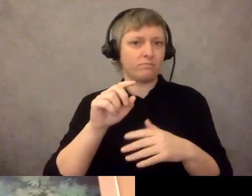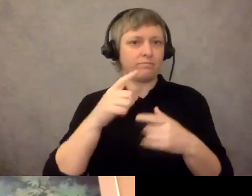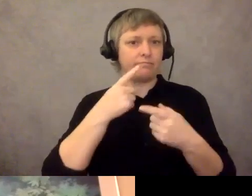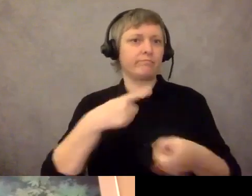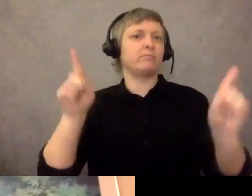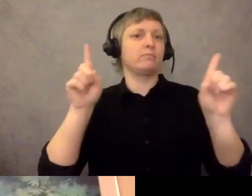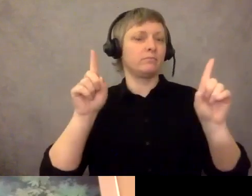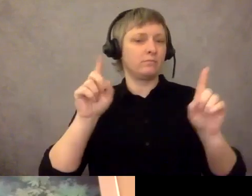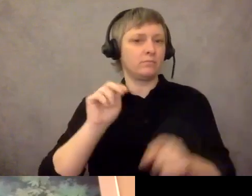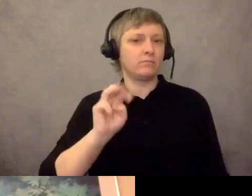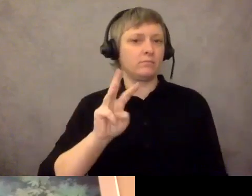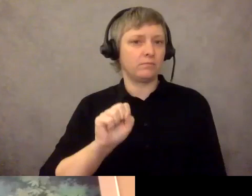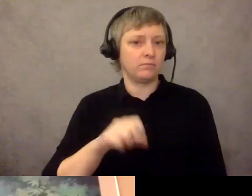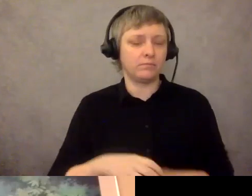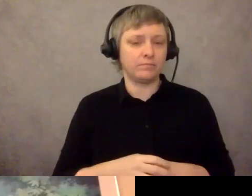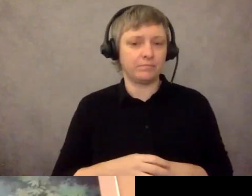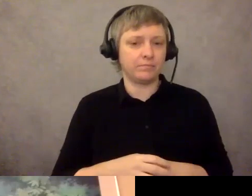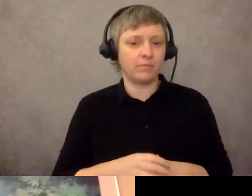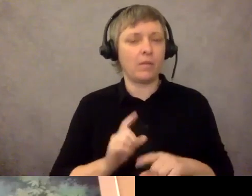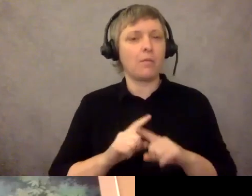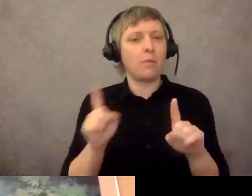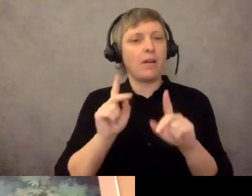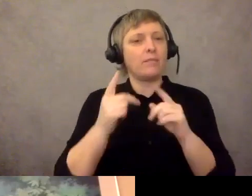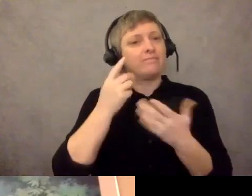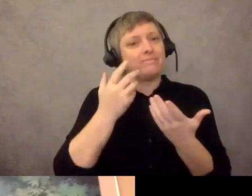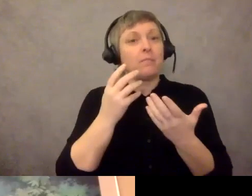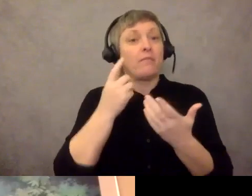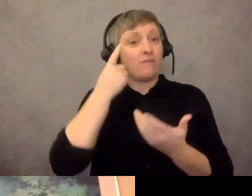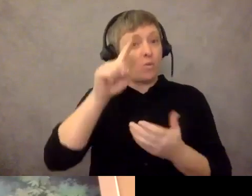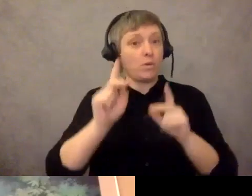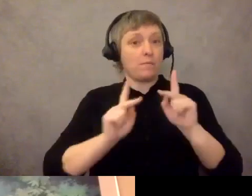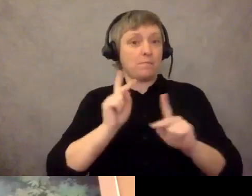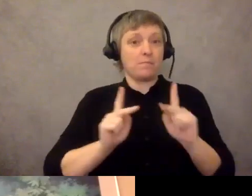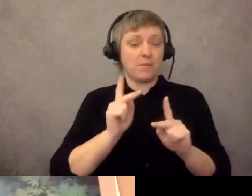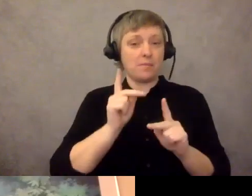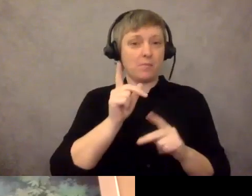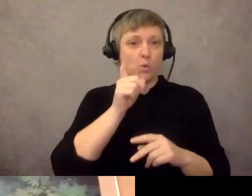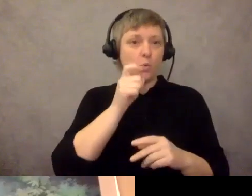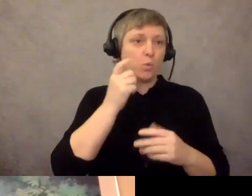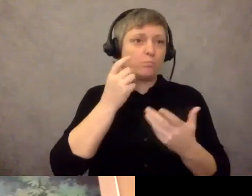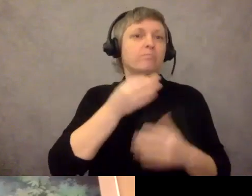primer paso, ¿cómo se vería si esto pasa? Si,